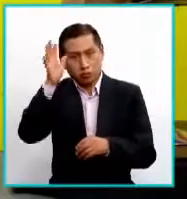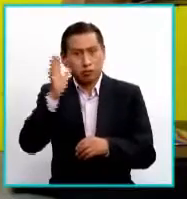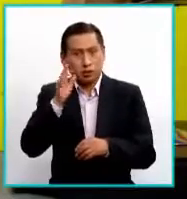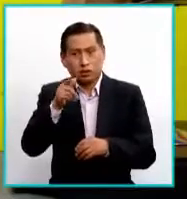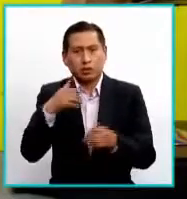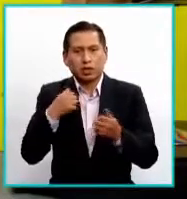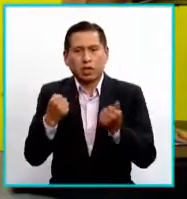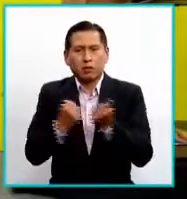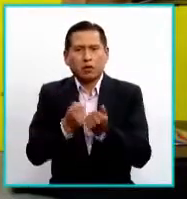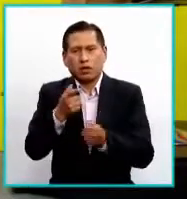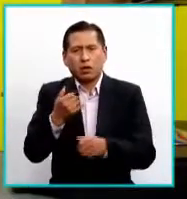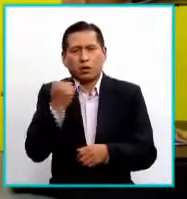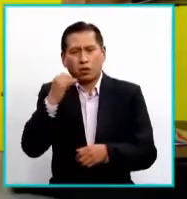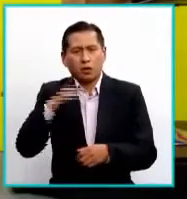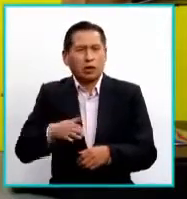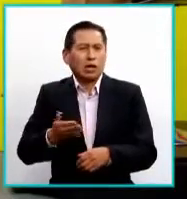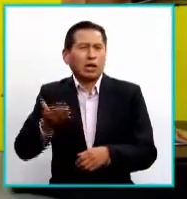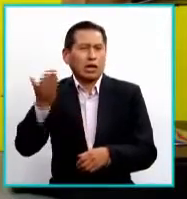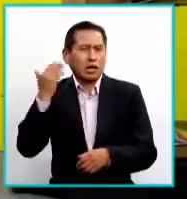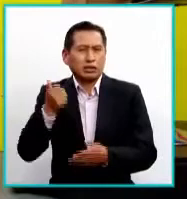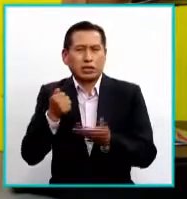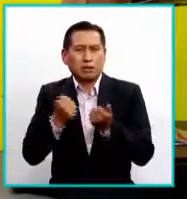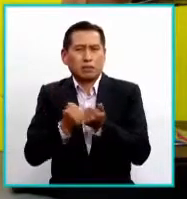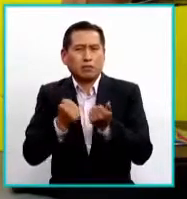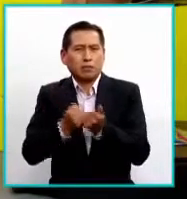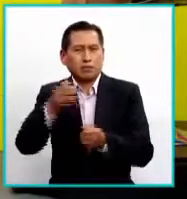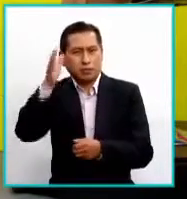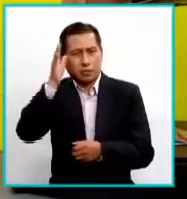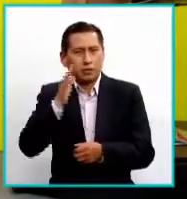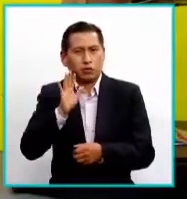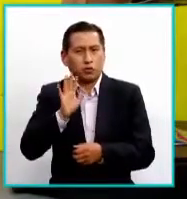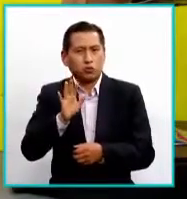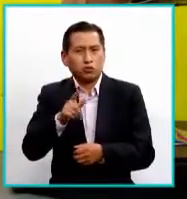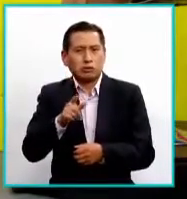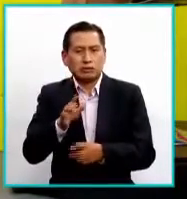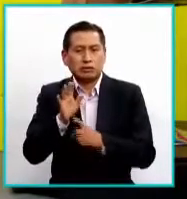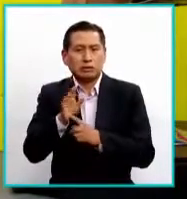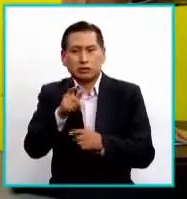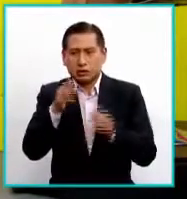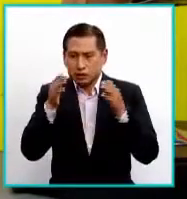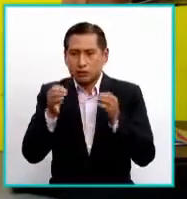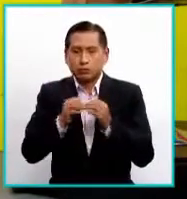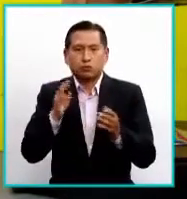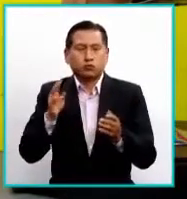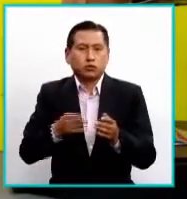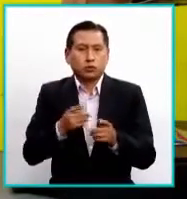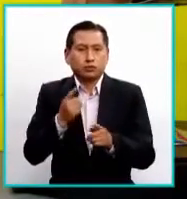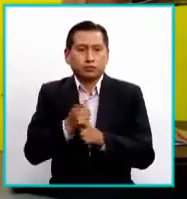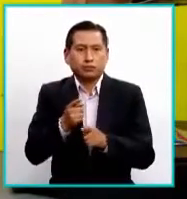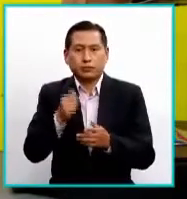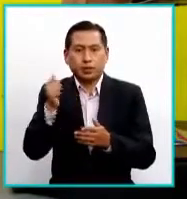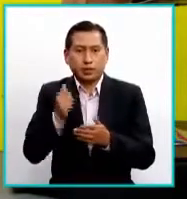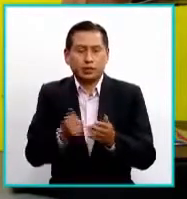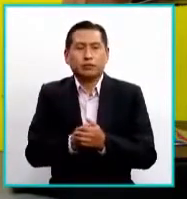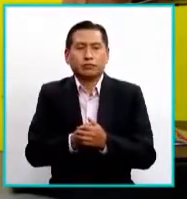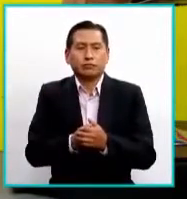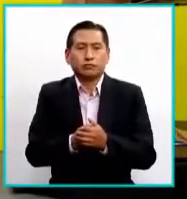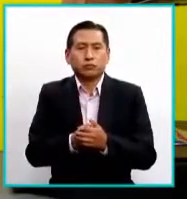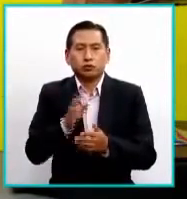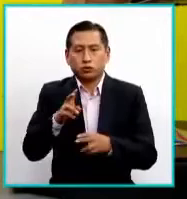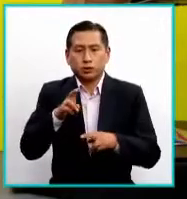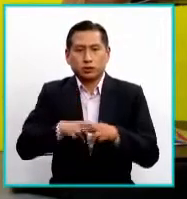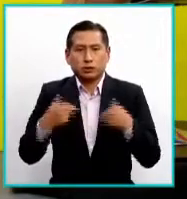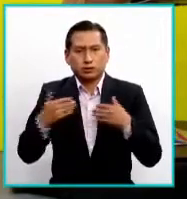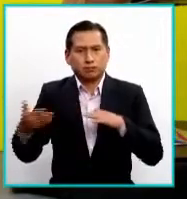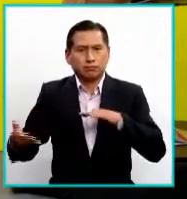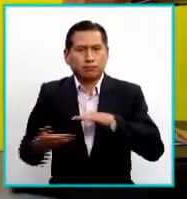que te han apoyado desde el principio, desde el primer momento que has mostrado inclinación por el ámbito de la música, del arte, ¿no? Debajo de tu silla